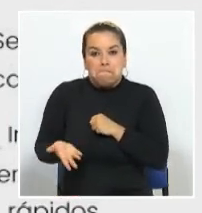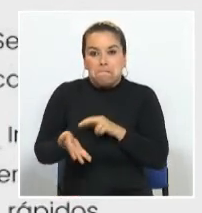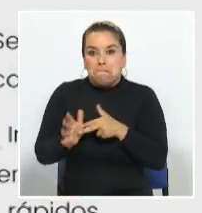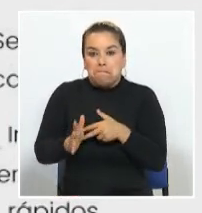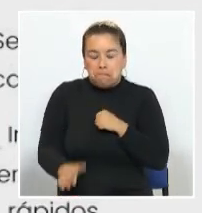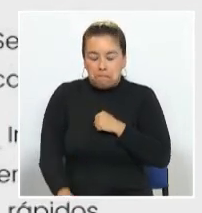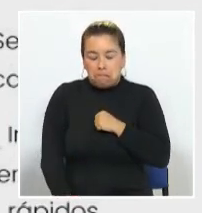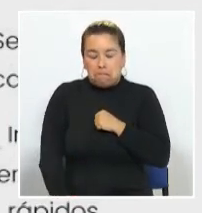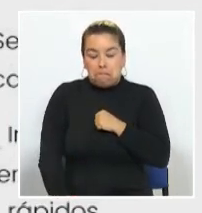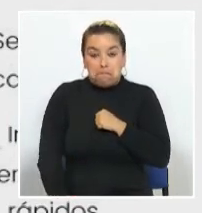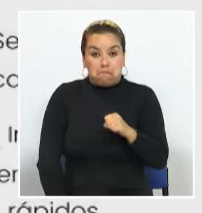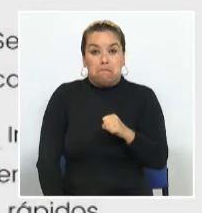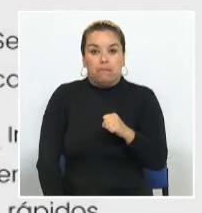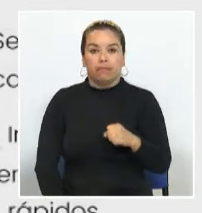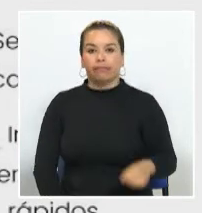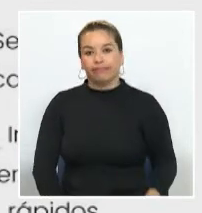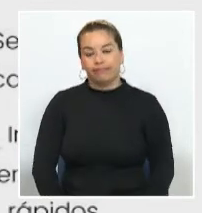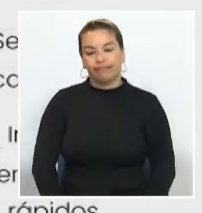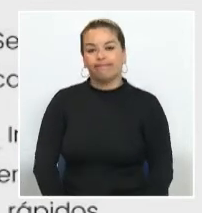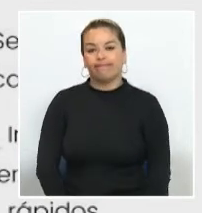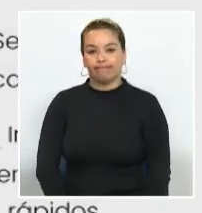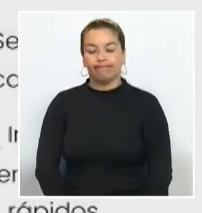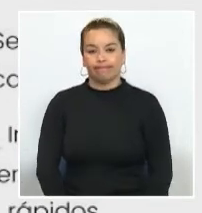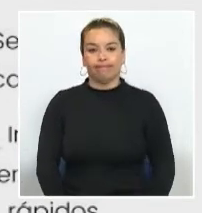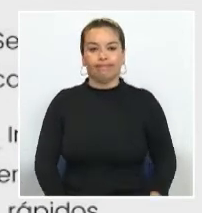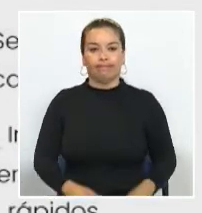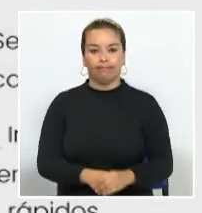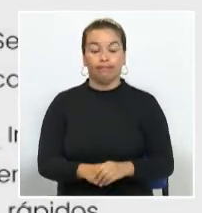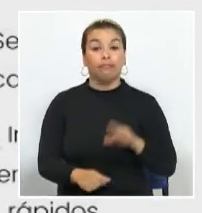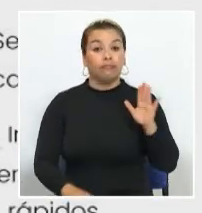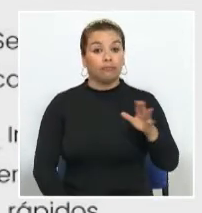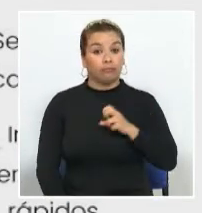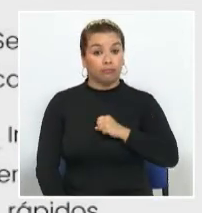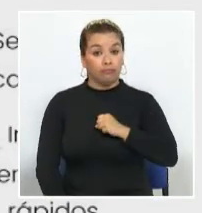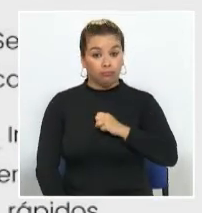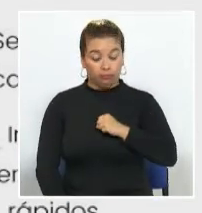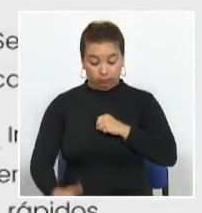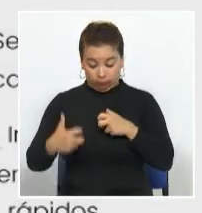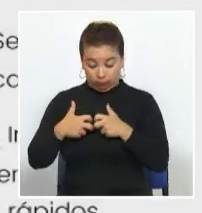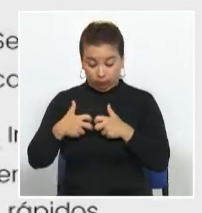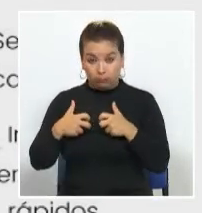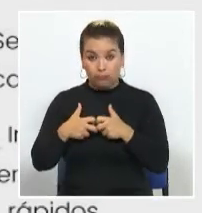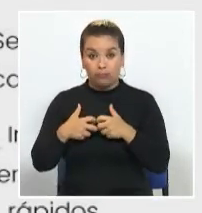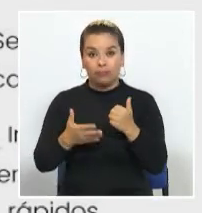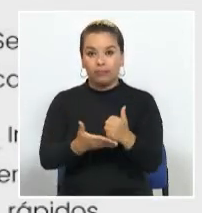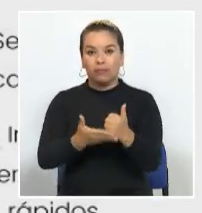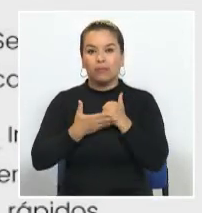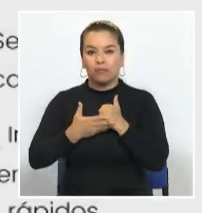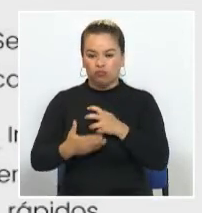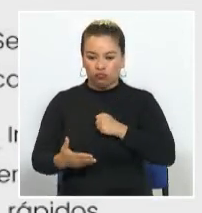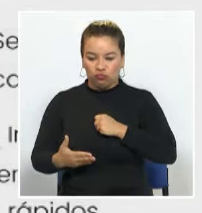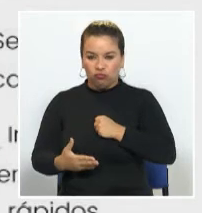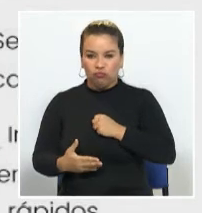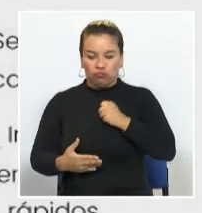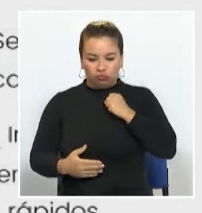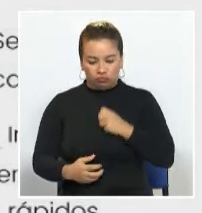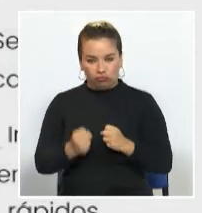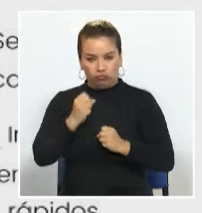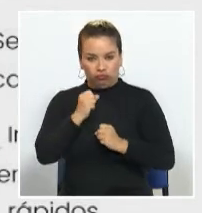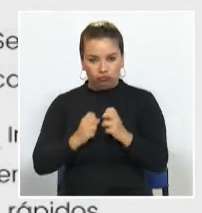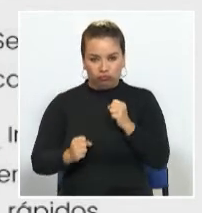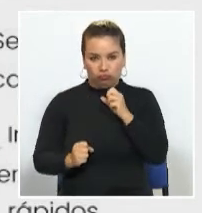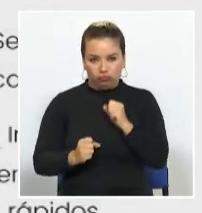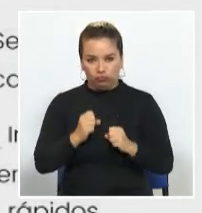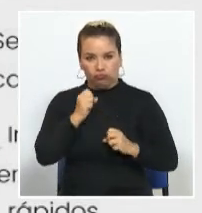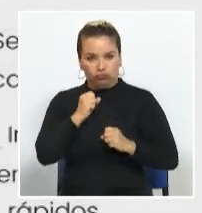cardíaco. Este estímulo eléctrico es el que permite que el corazón bombee la sangre. Cualquier alteración de ese